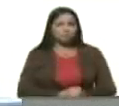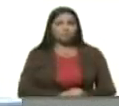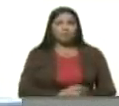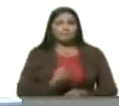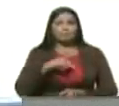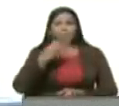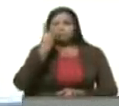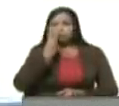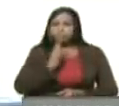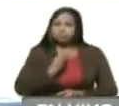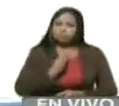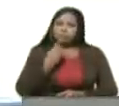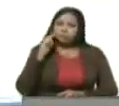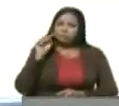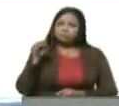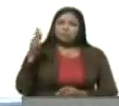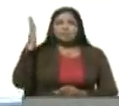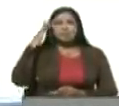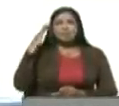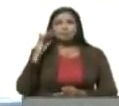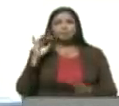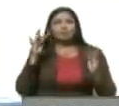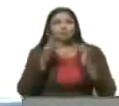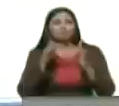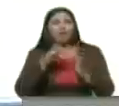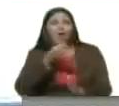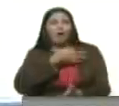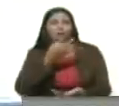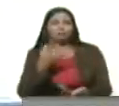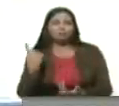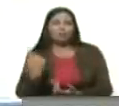mucha tristeza que esto se sepa